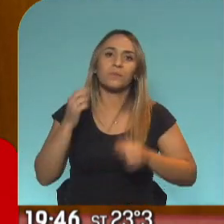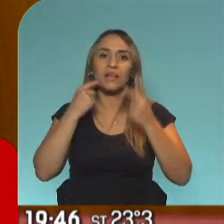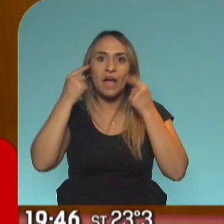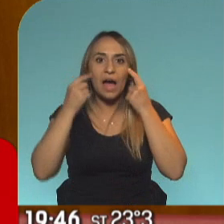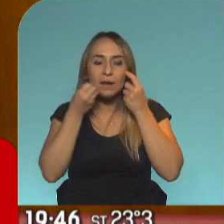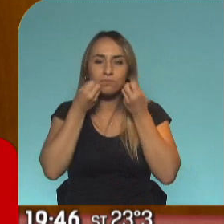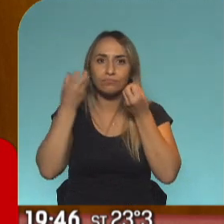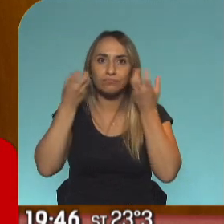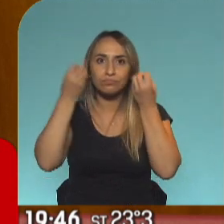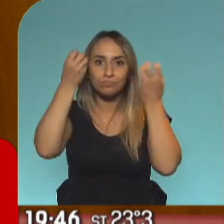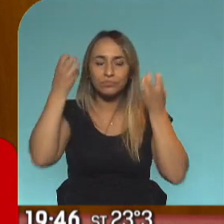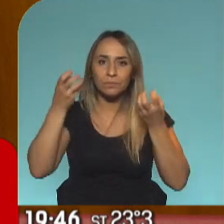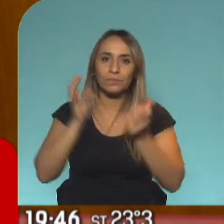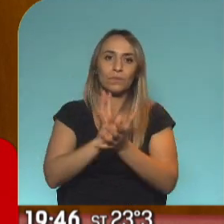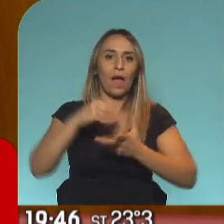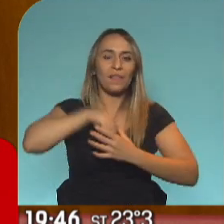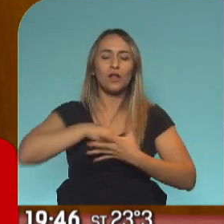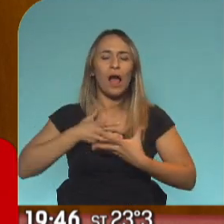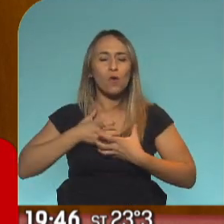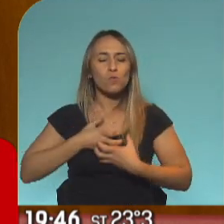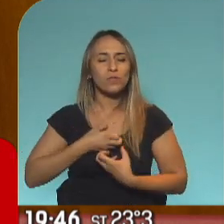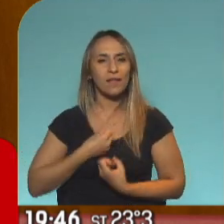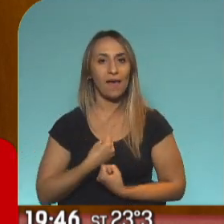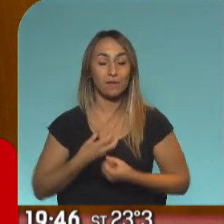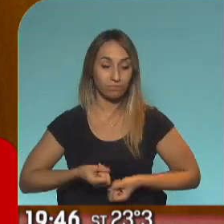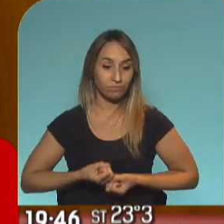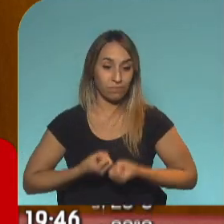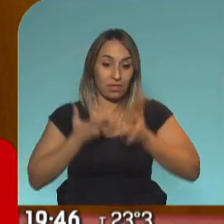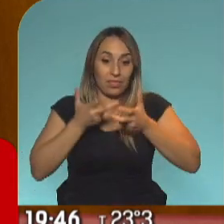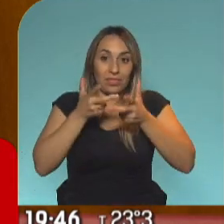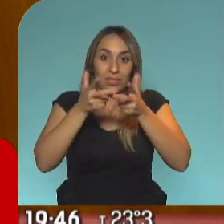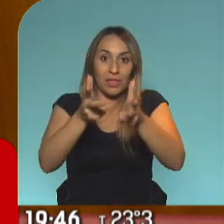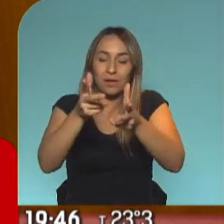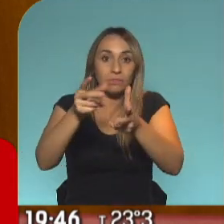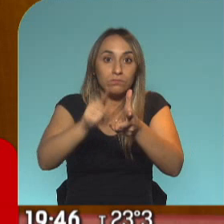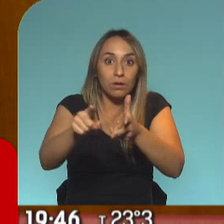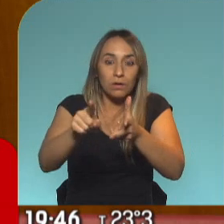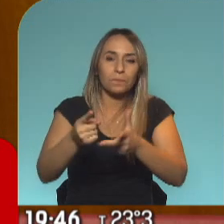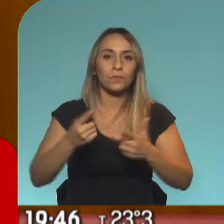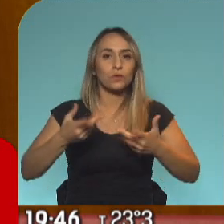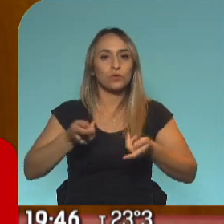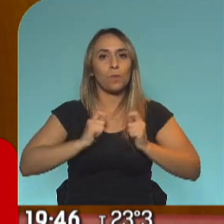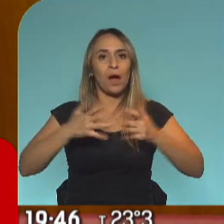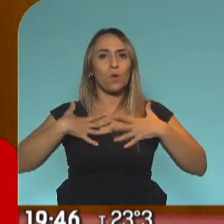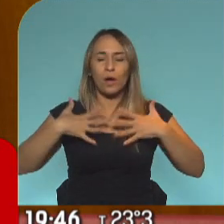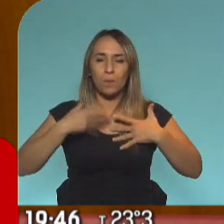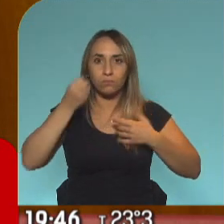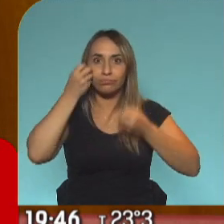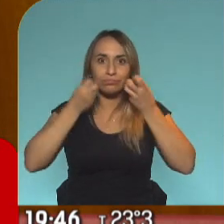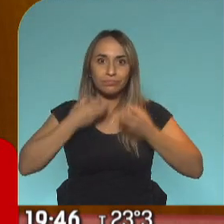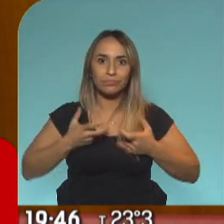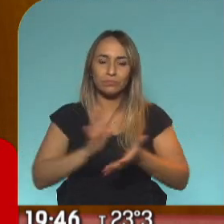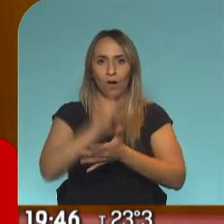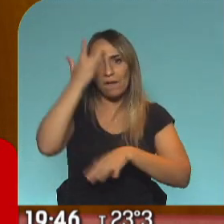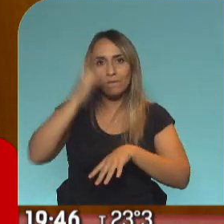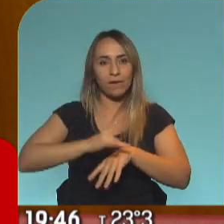primero, solo que no lo pude poner en palabras para que me escuchen. Sé que entre tantas